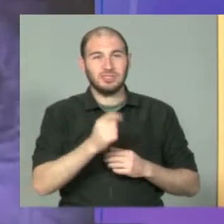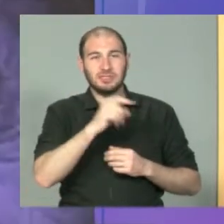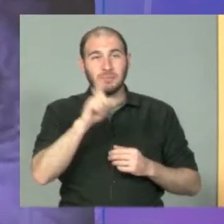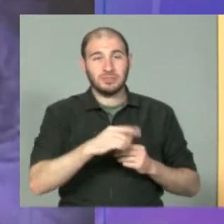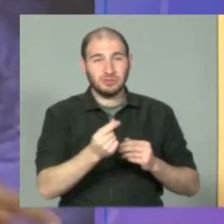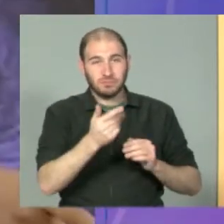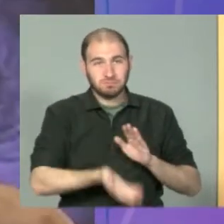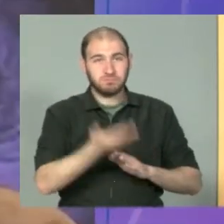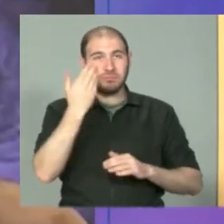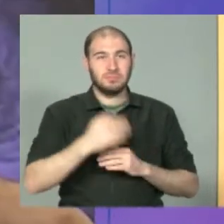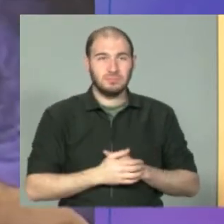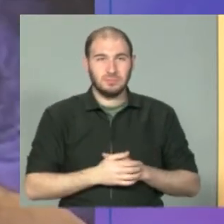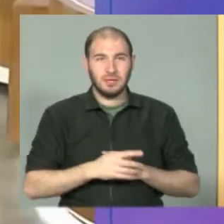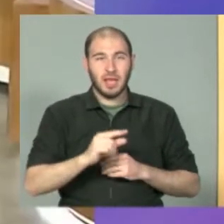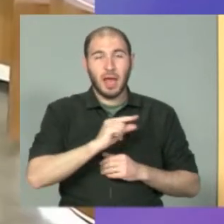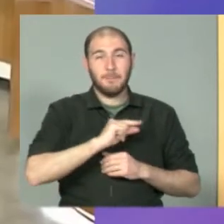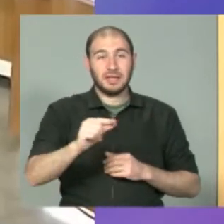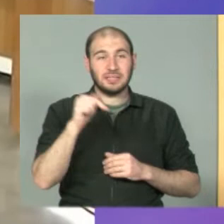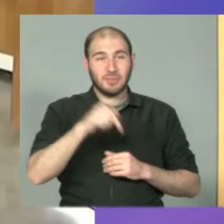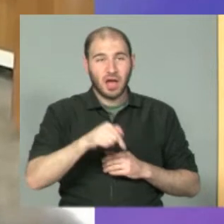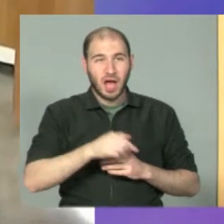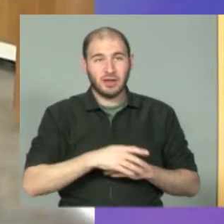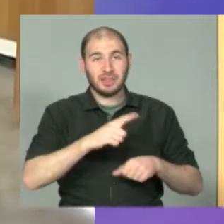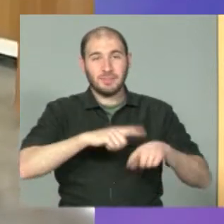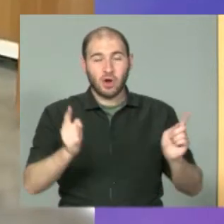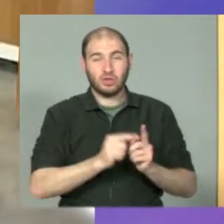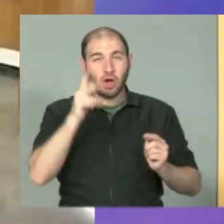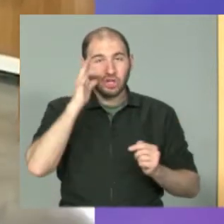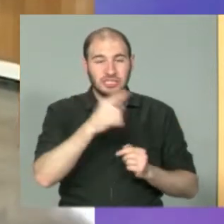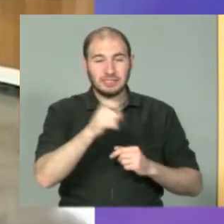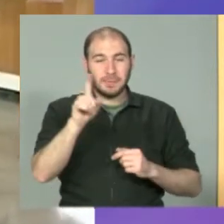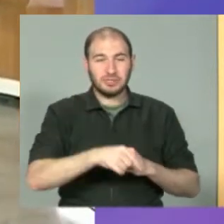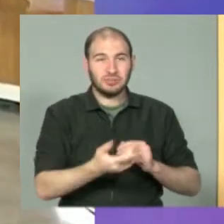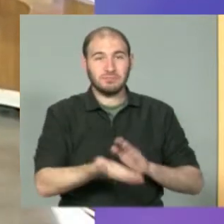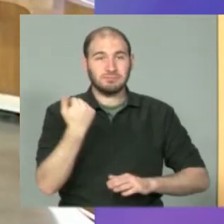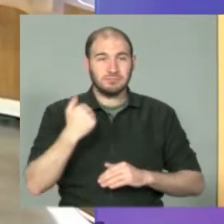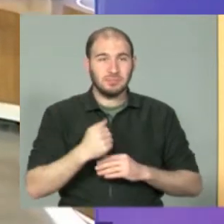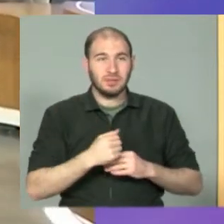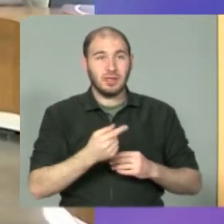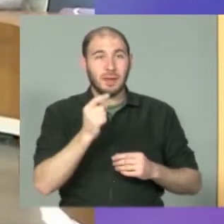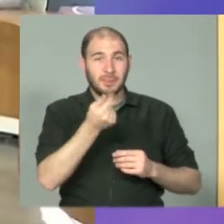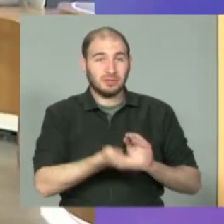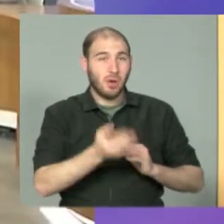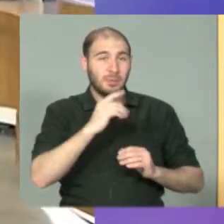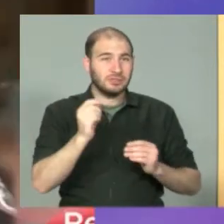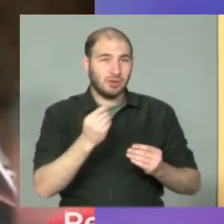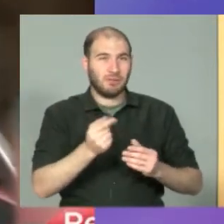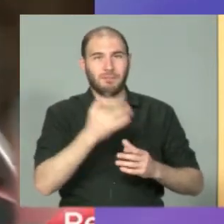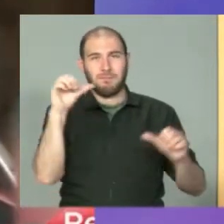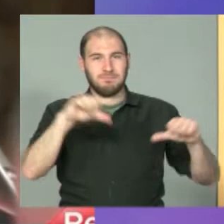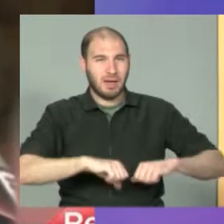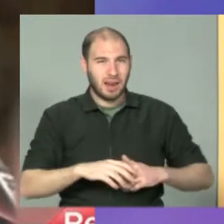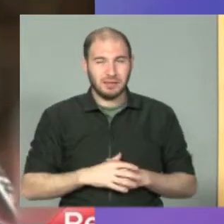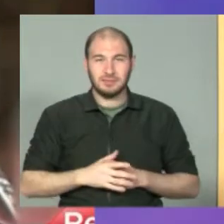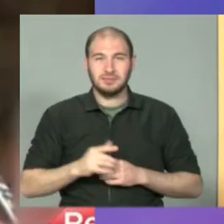las tarifas y tenés un crédito que ahora te están a corto plazo 80, 100% sacando. ¿Qué querés? ¿No aumentar los precios? ¿Fundís? No